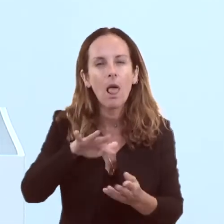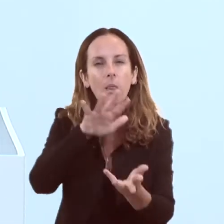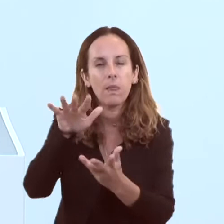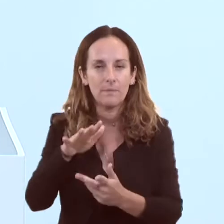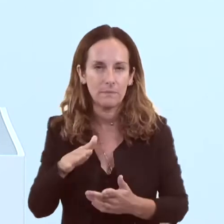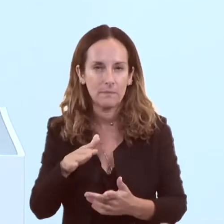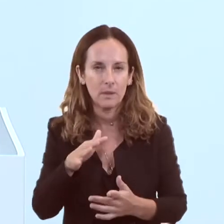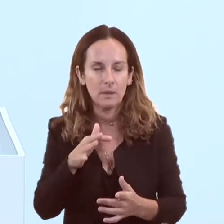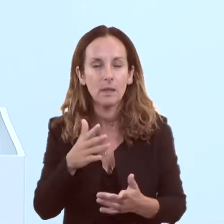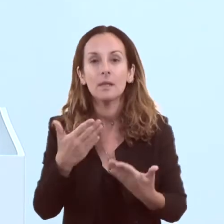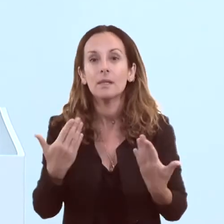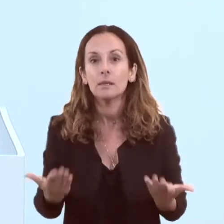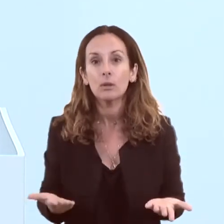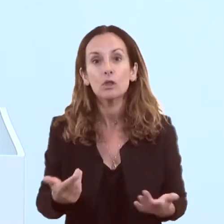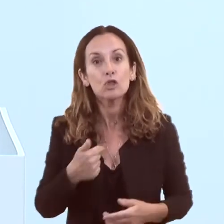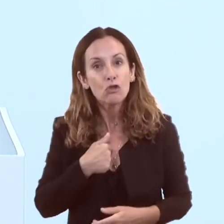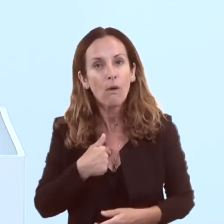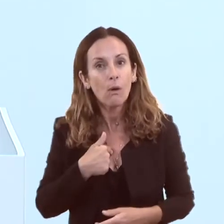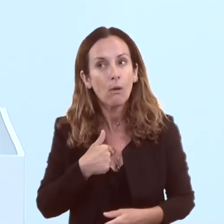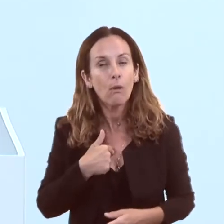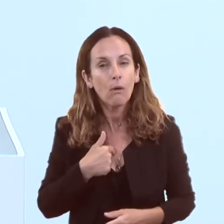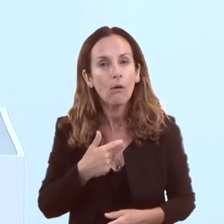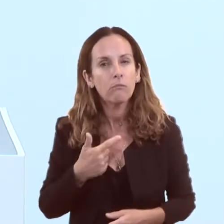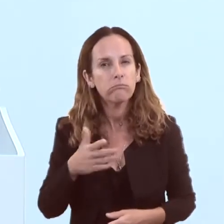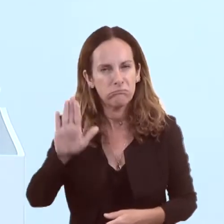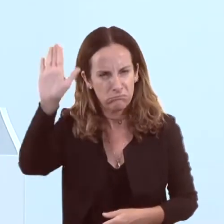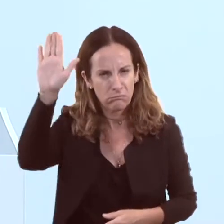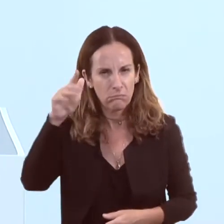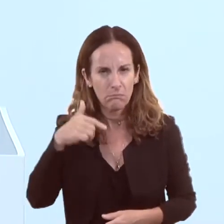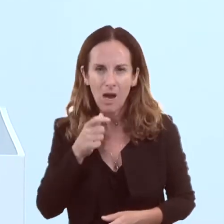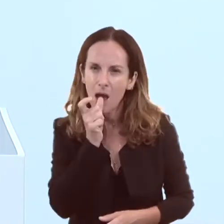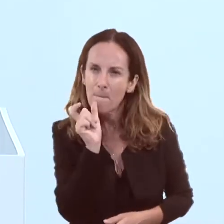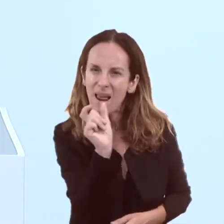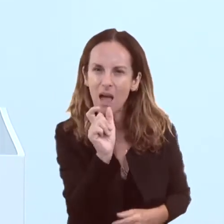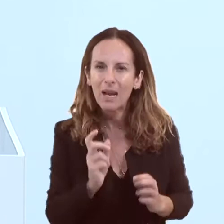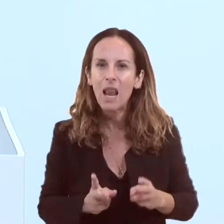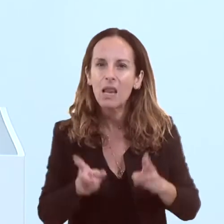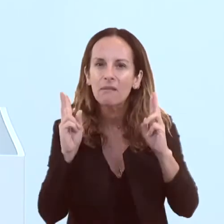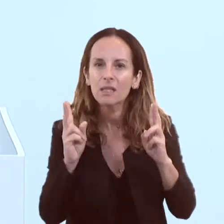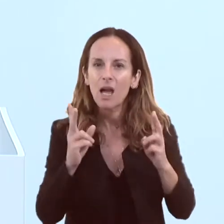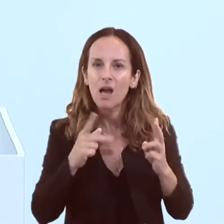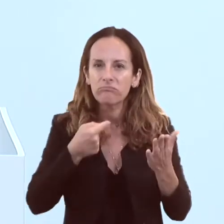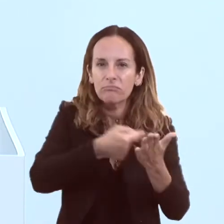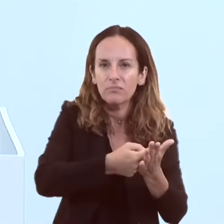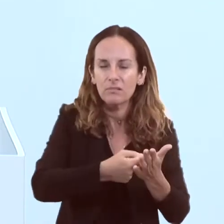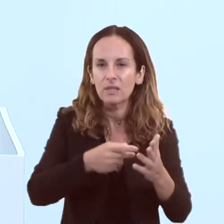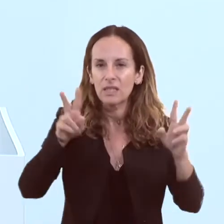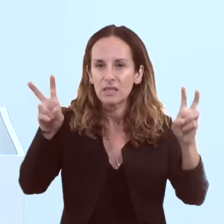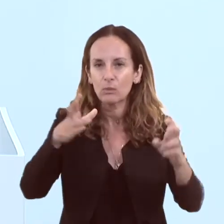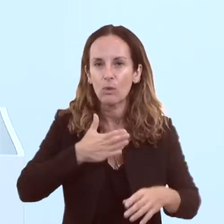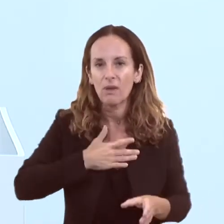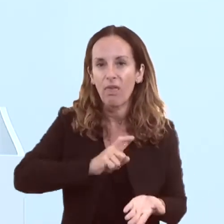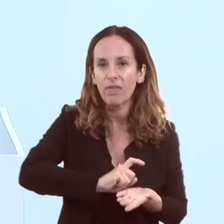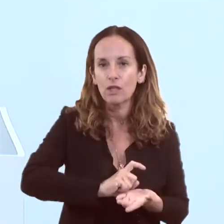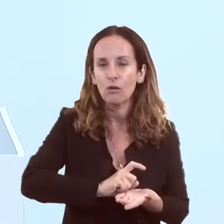titular humildemente de usar Yo también la palabra libertad como título del disco para hacer un